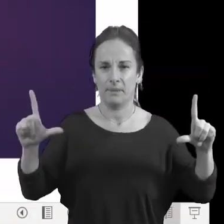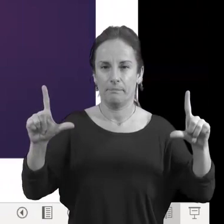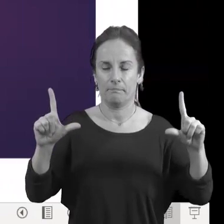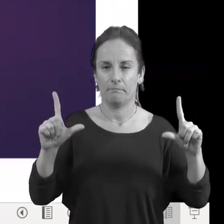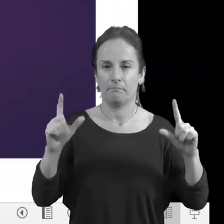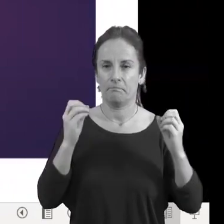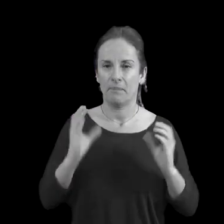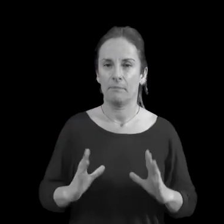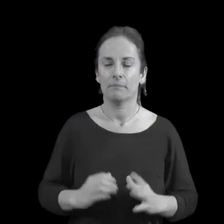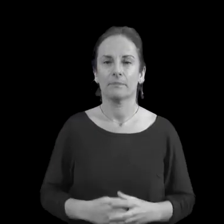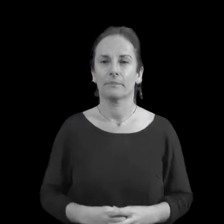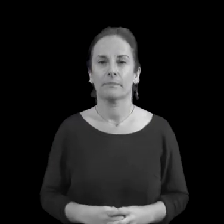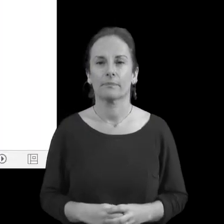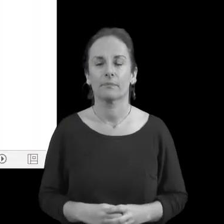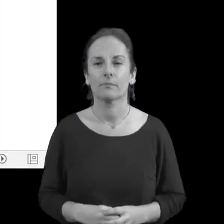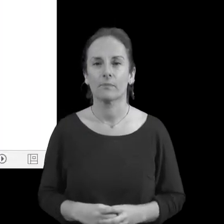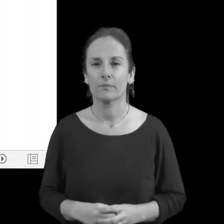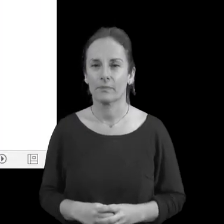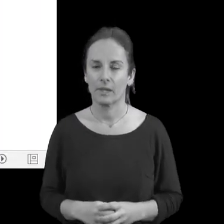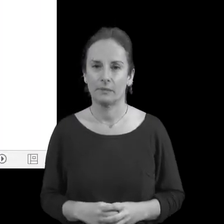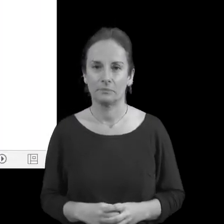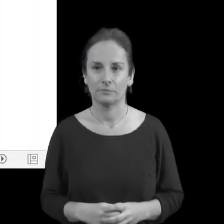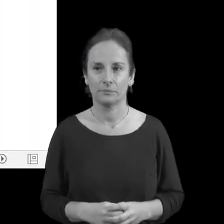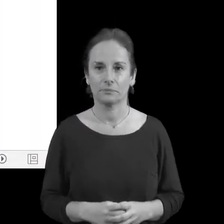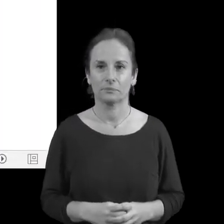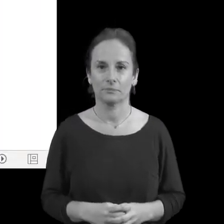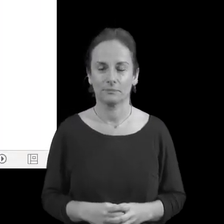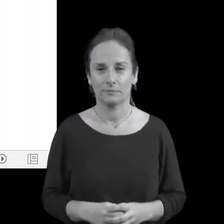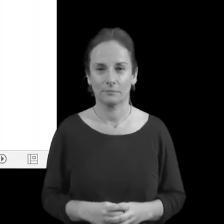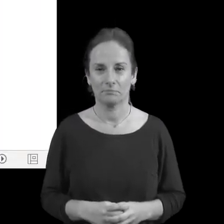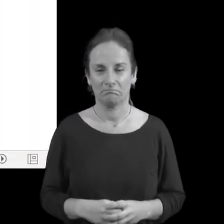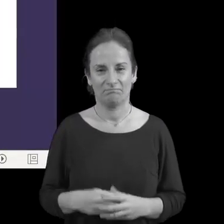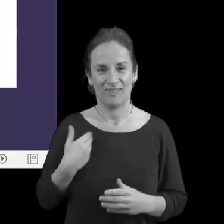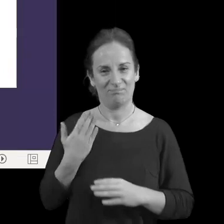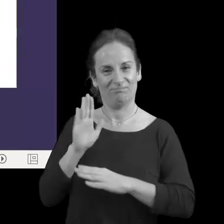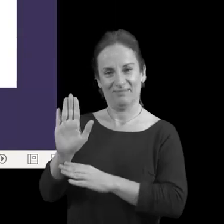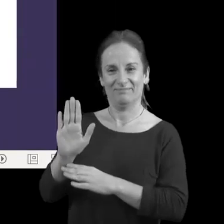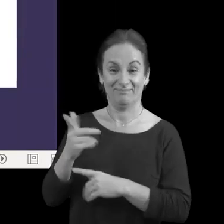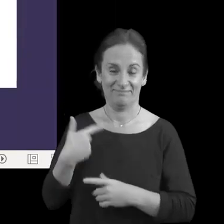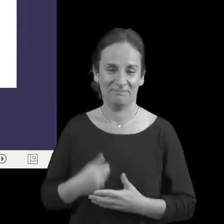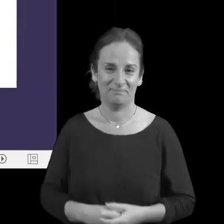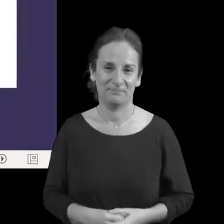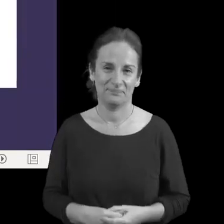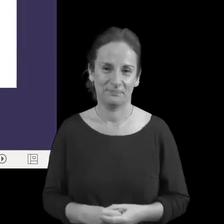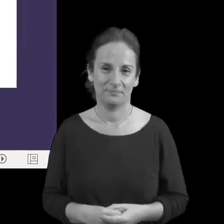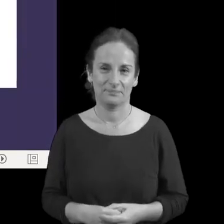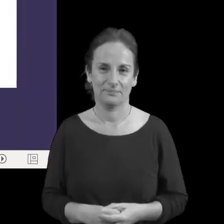bien. Aquí sobre, bueno, sobre la mesa, podríamos decir, ¿no?